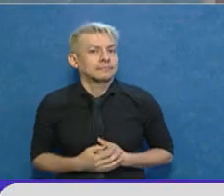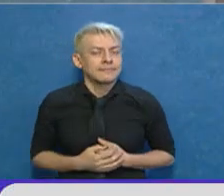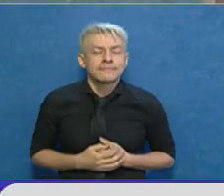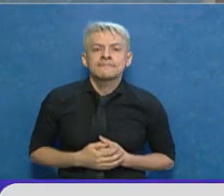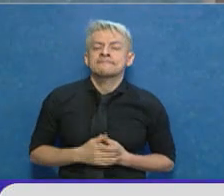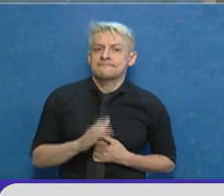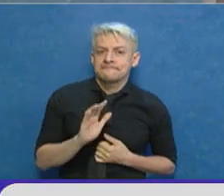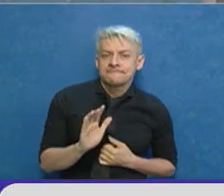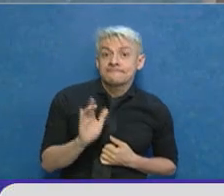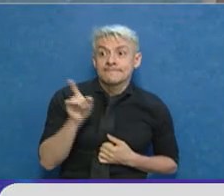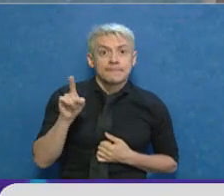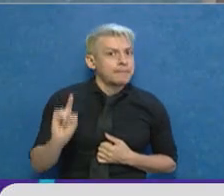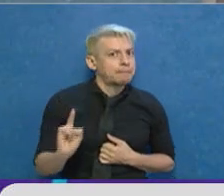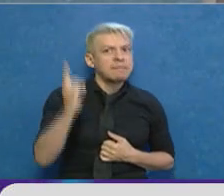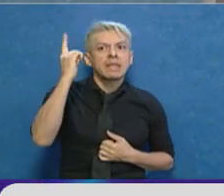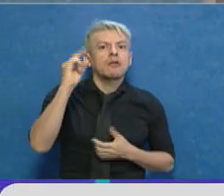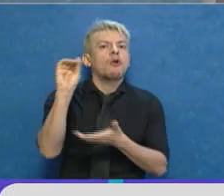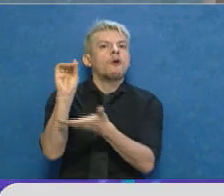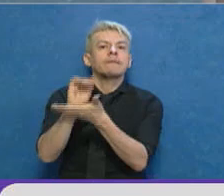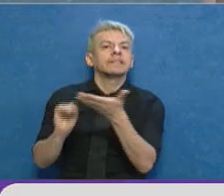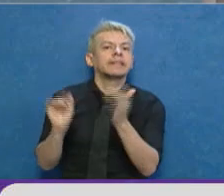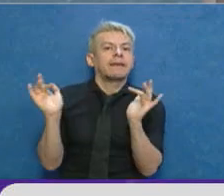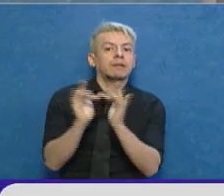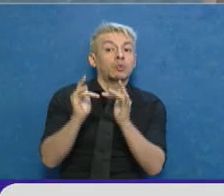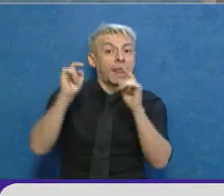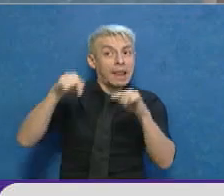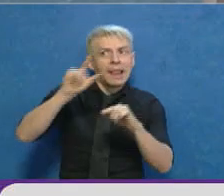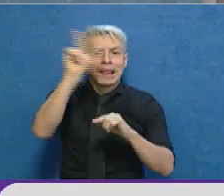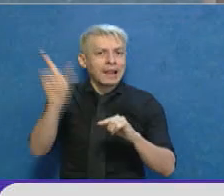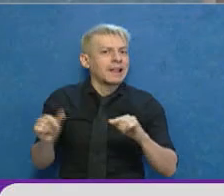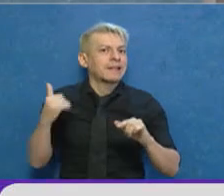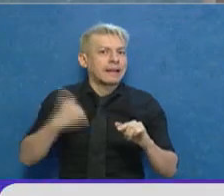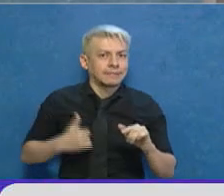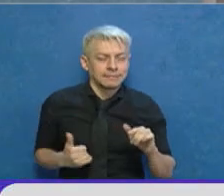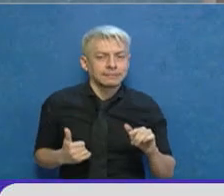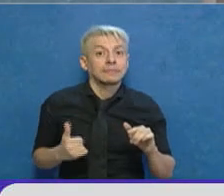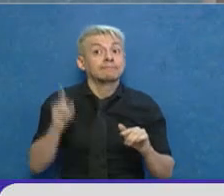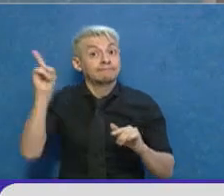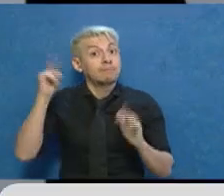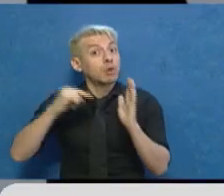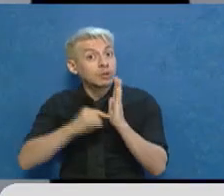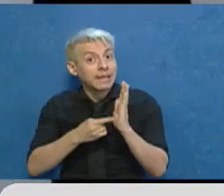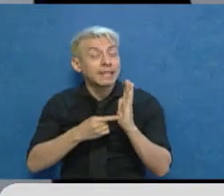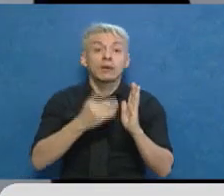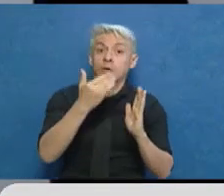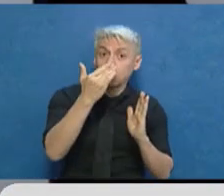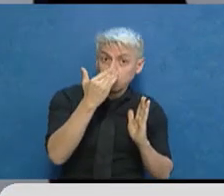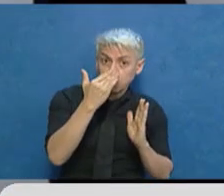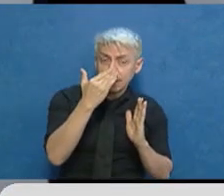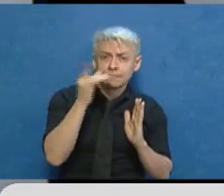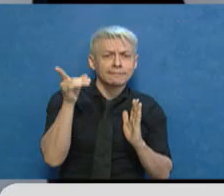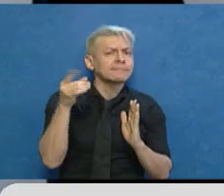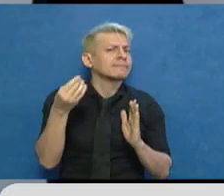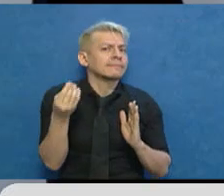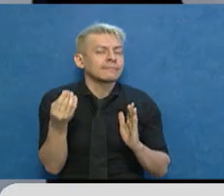Mire, es la primera oficina virtual en el país. Buenos Aires y Córdoba tienen